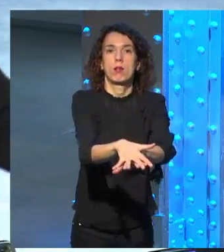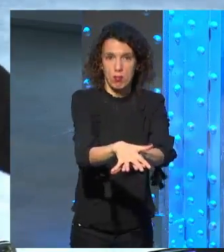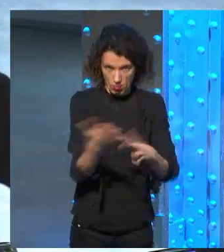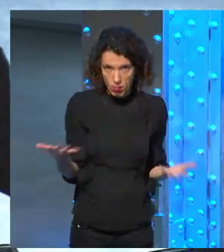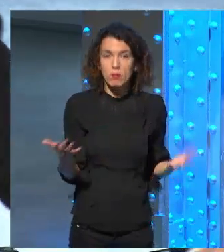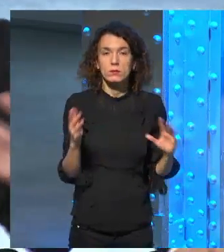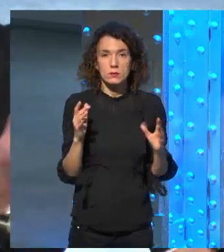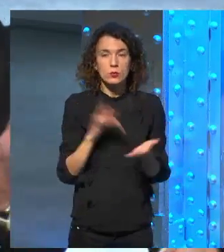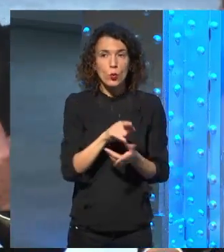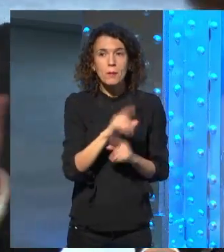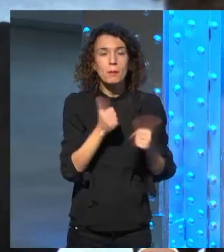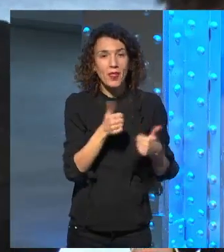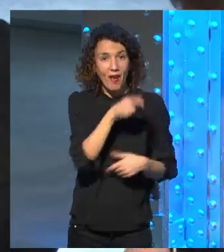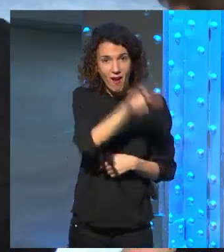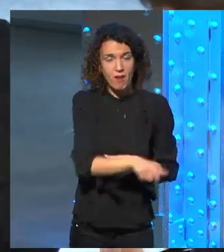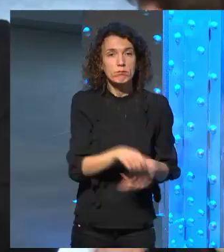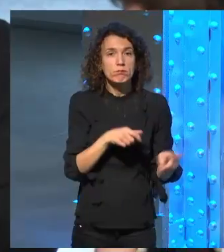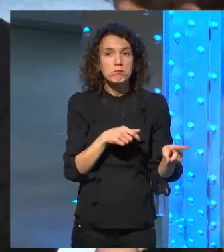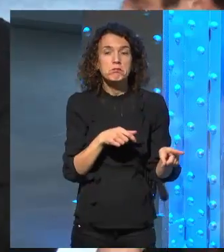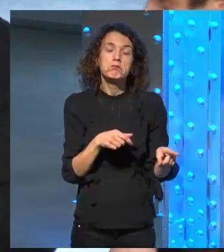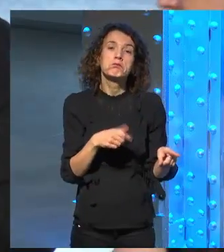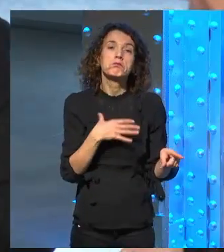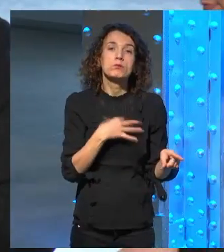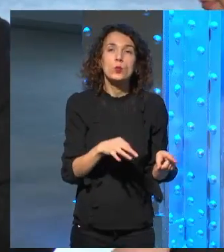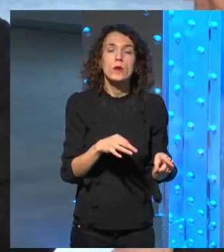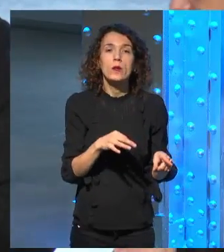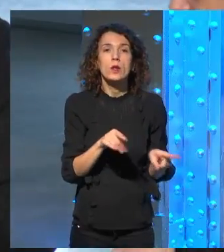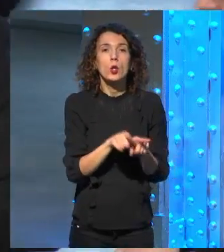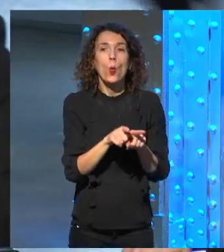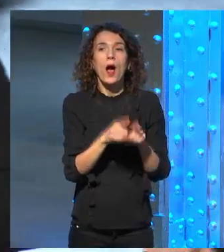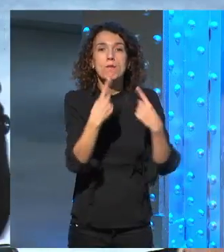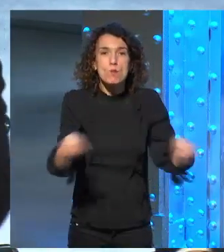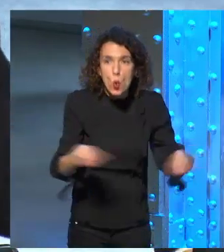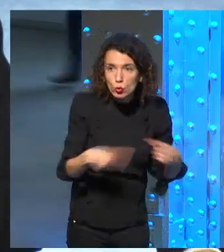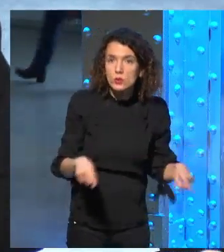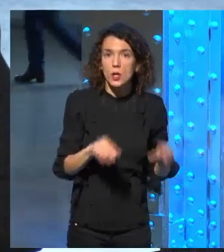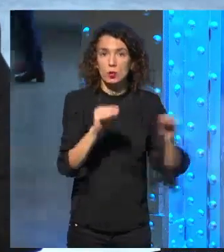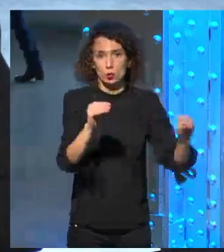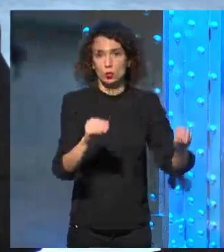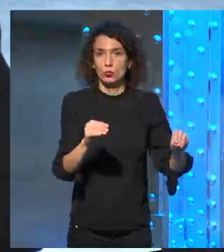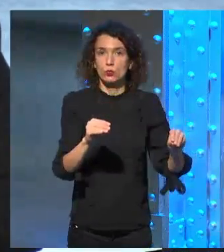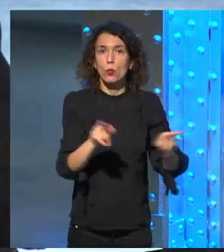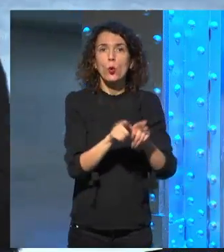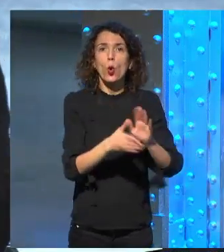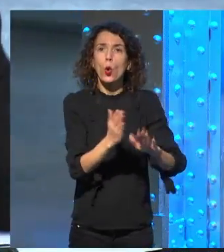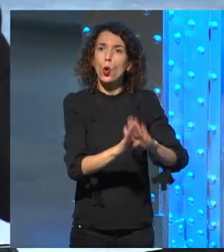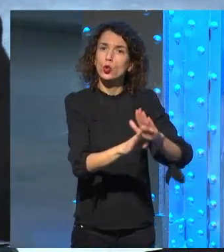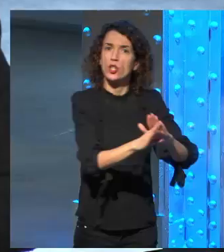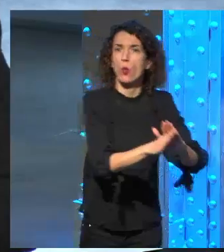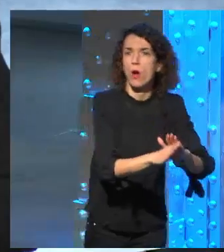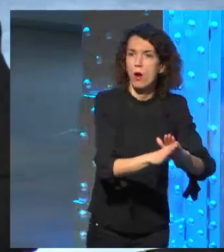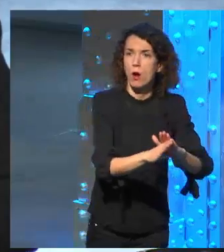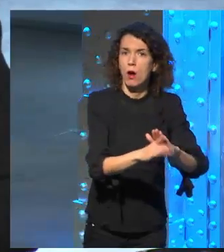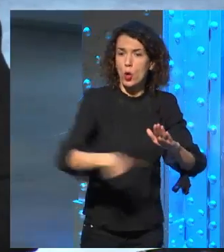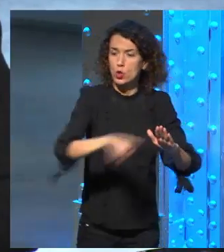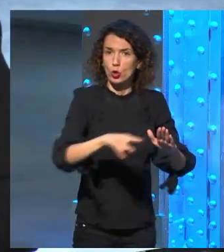más. Y en cuanto él en un momento dado pues ves que en un pasaje tira un poco más para adelante, pues